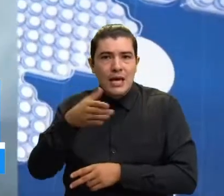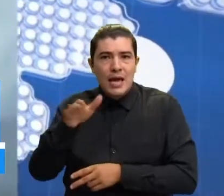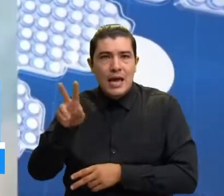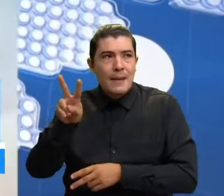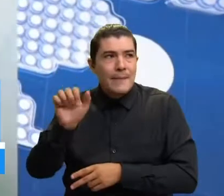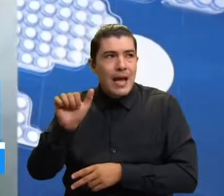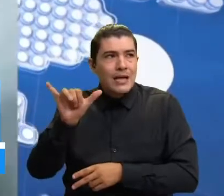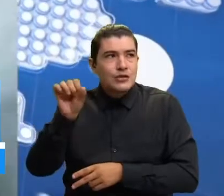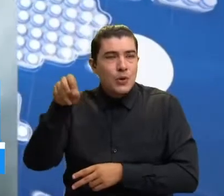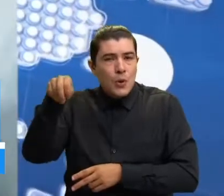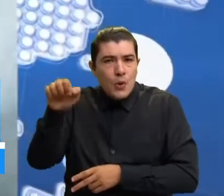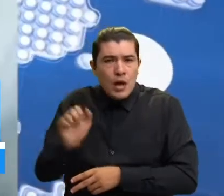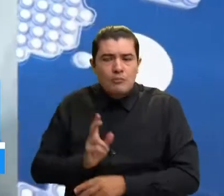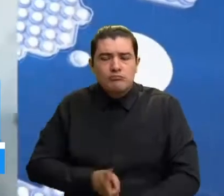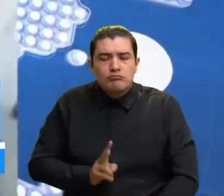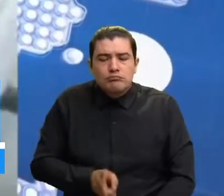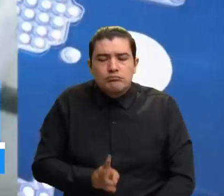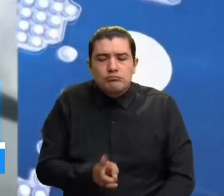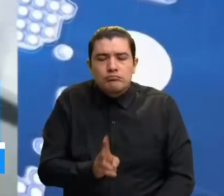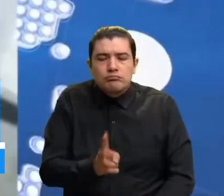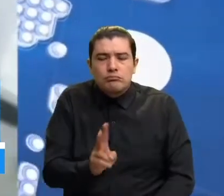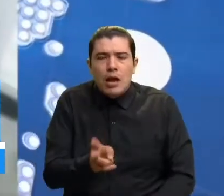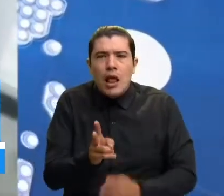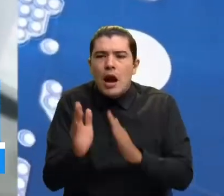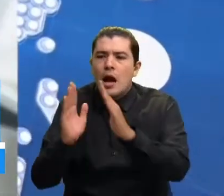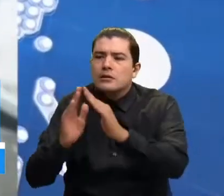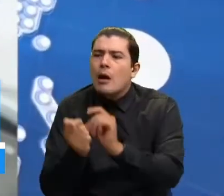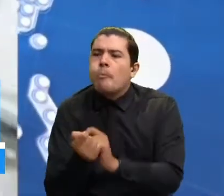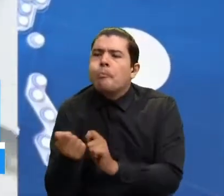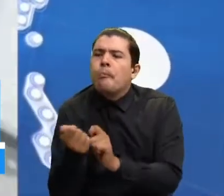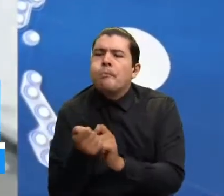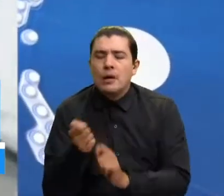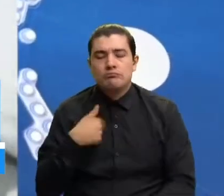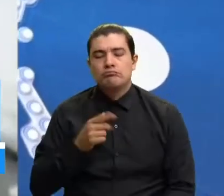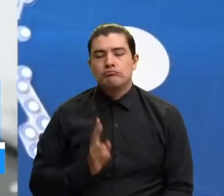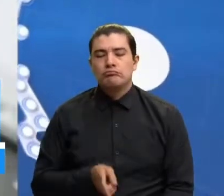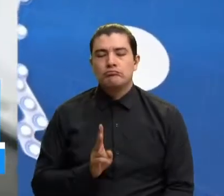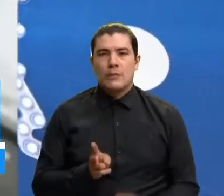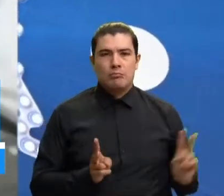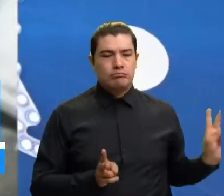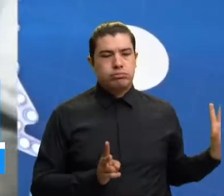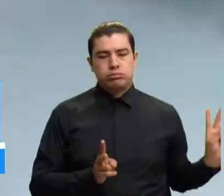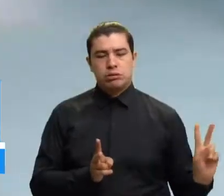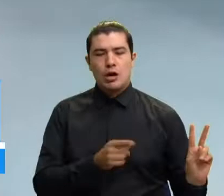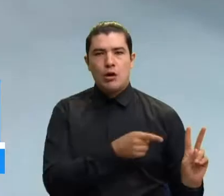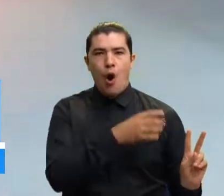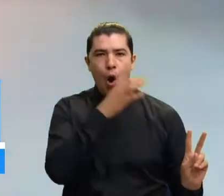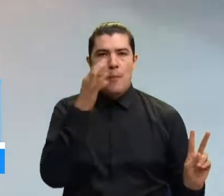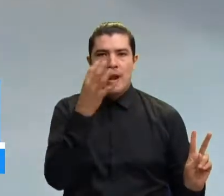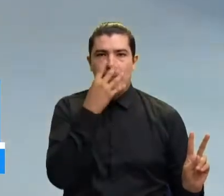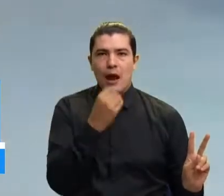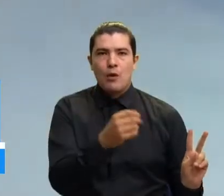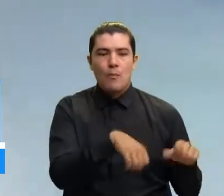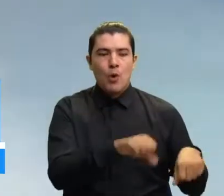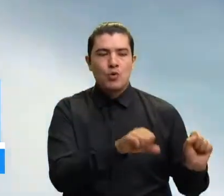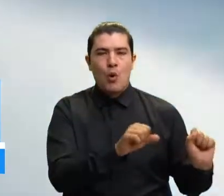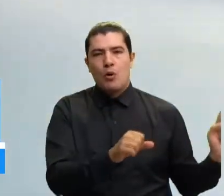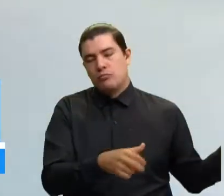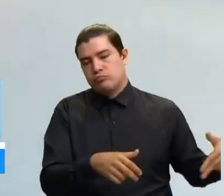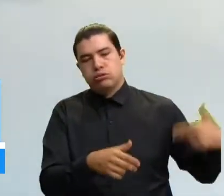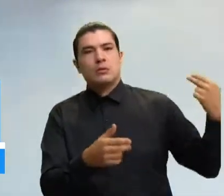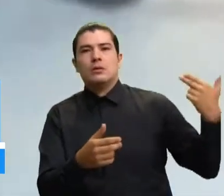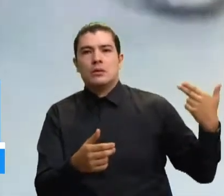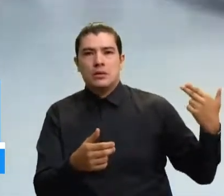caminaba por una andena a escasos metros de su vivienda y fue abordado por 2 sujetos que se movilizaban en motocicleta y quienes le dispararon